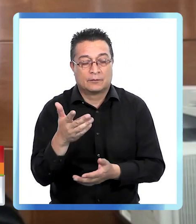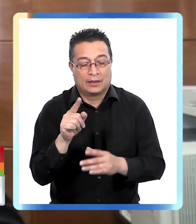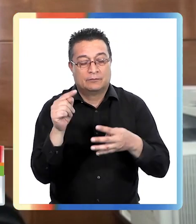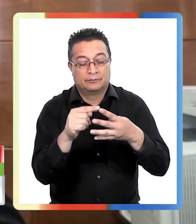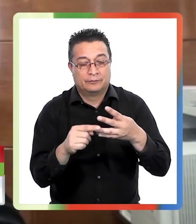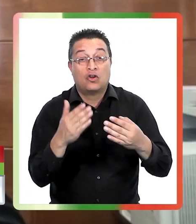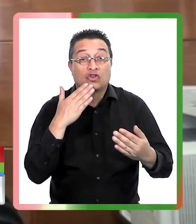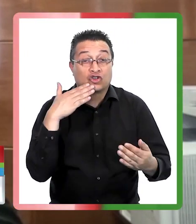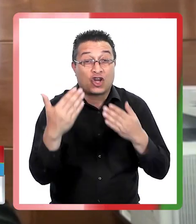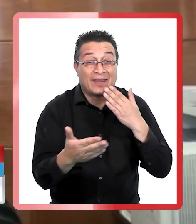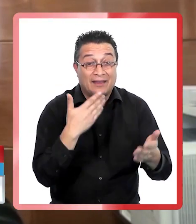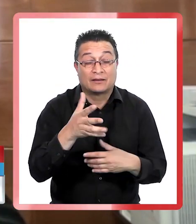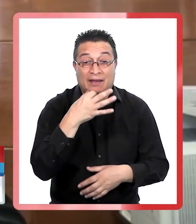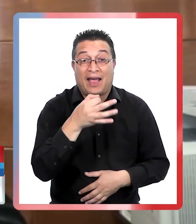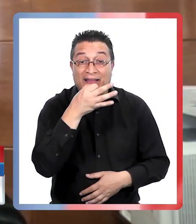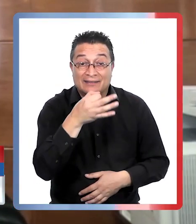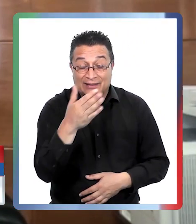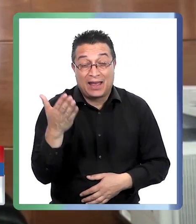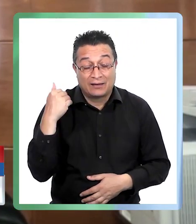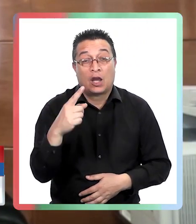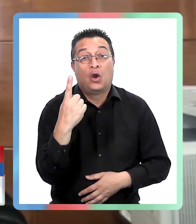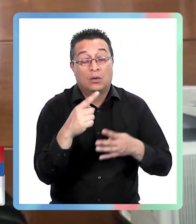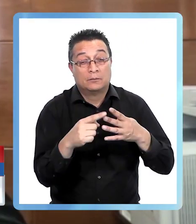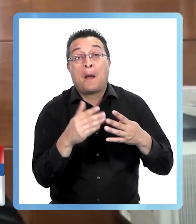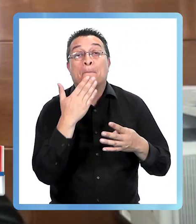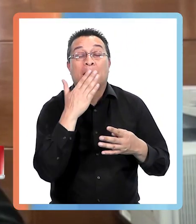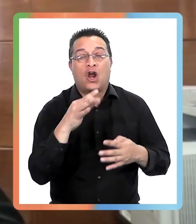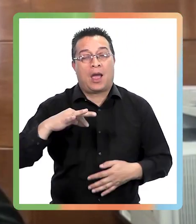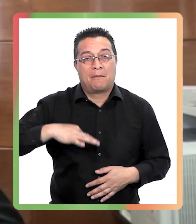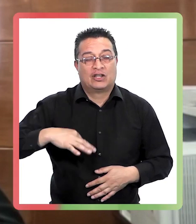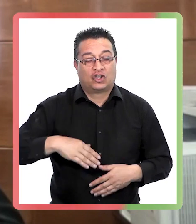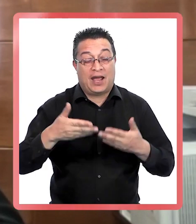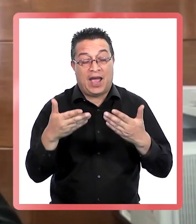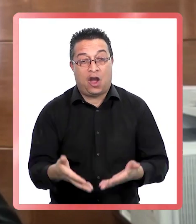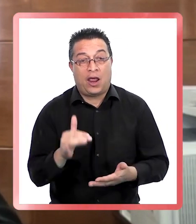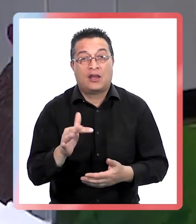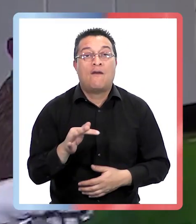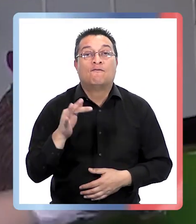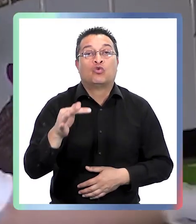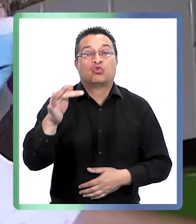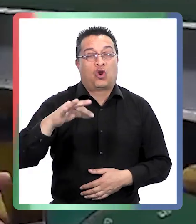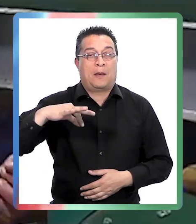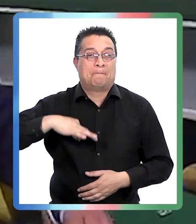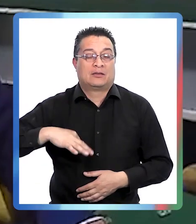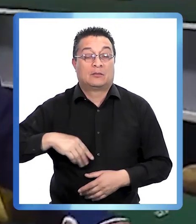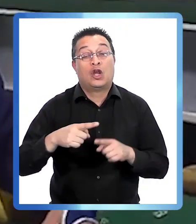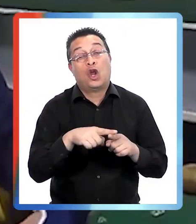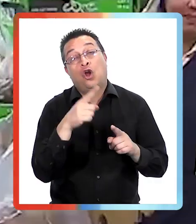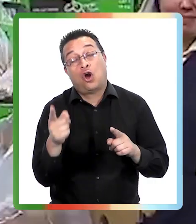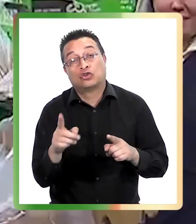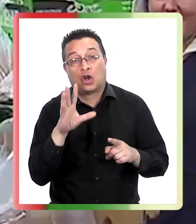cuando hablamos de solidaridad, como señalaba anteriormente, una es para mejorar pensiones de los actuales y de los futuros pensionados, pero